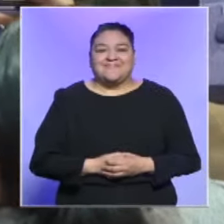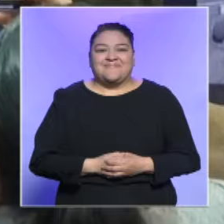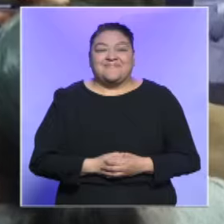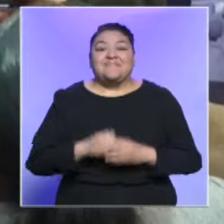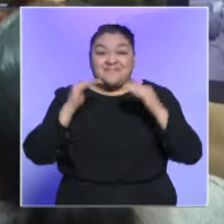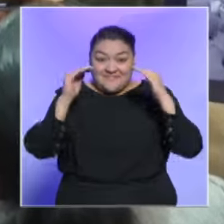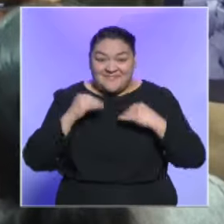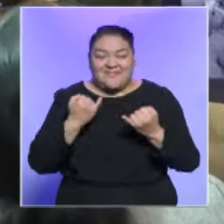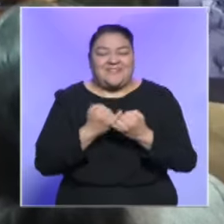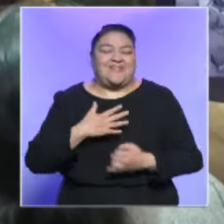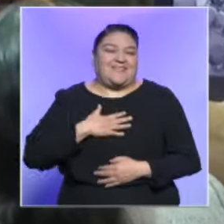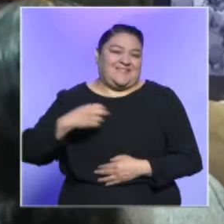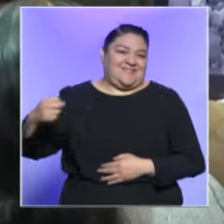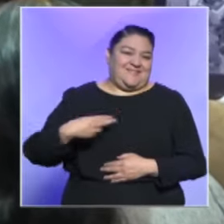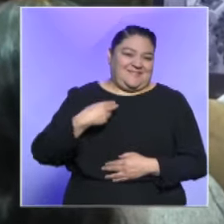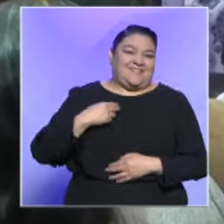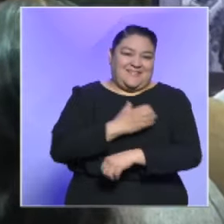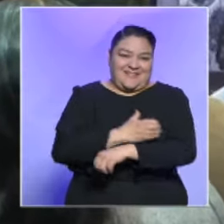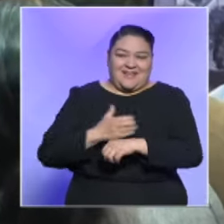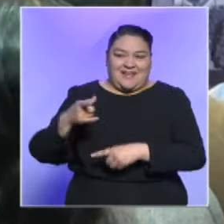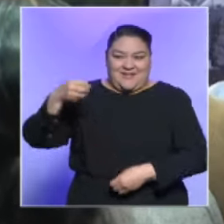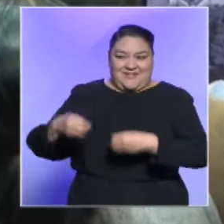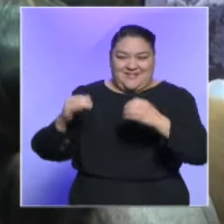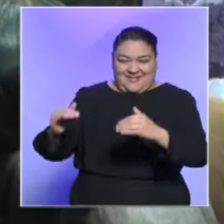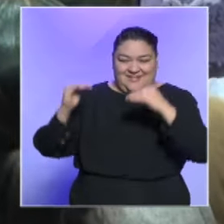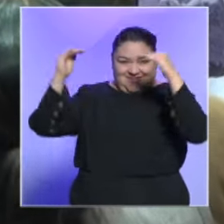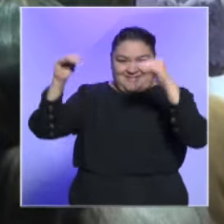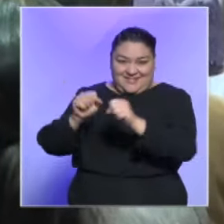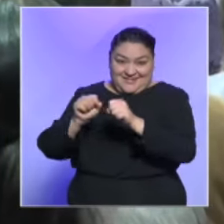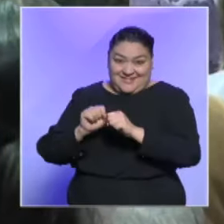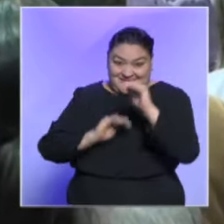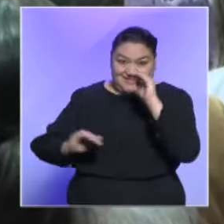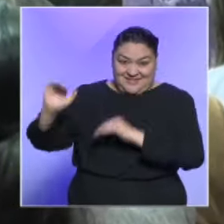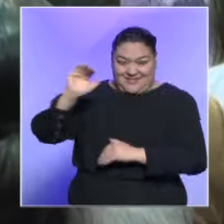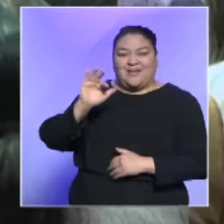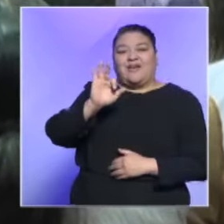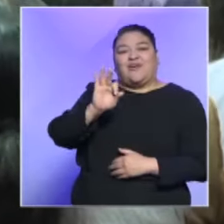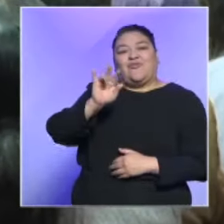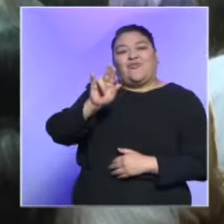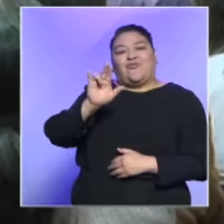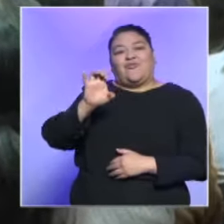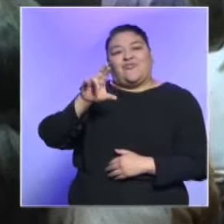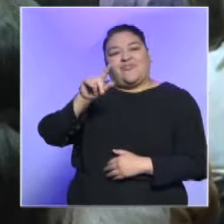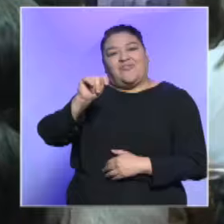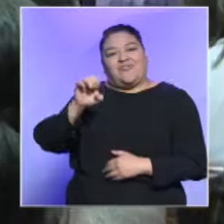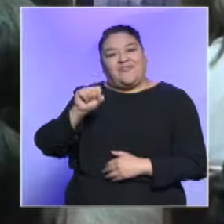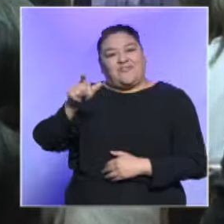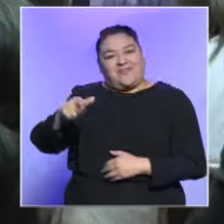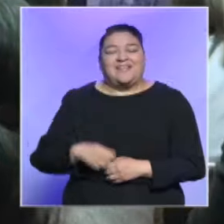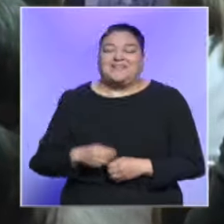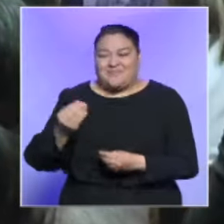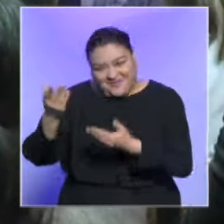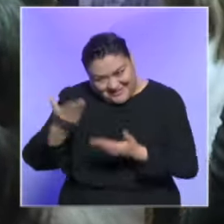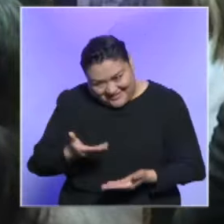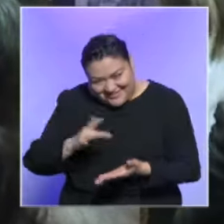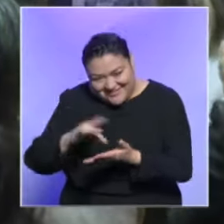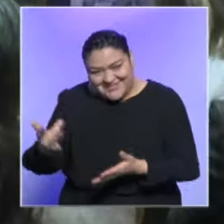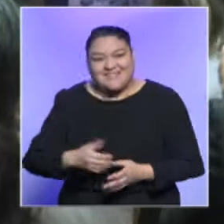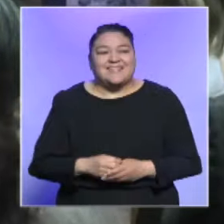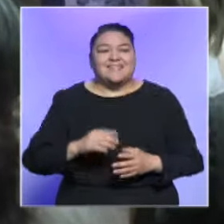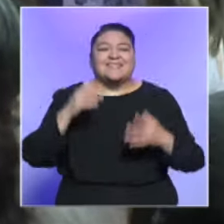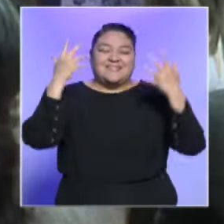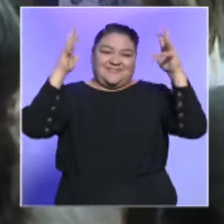También me hace el honor de acompañar nuestro magistrado de la Sala Superior, don Felipe Alfredo Fuentes Barrera. Muchísimas gracias, señor magistrado.